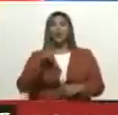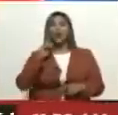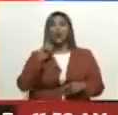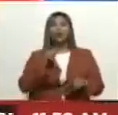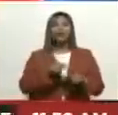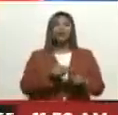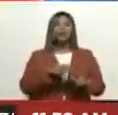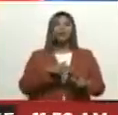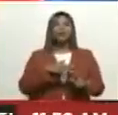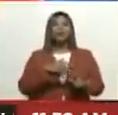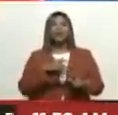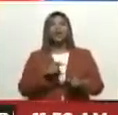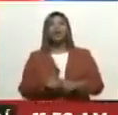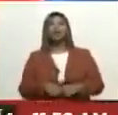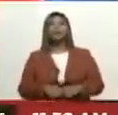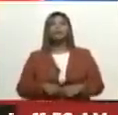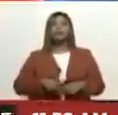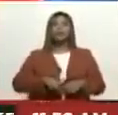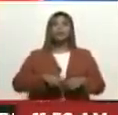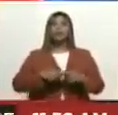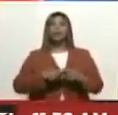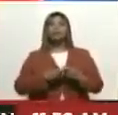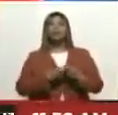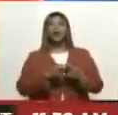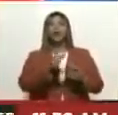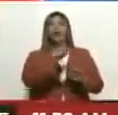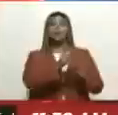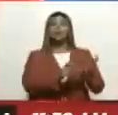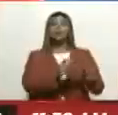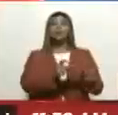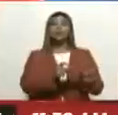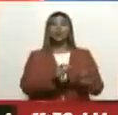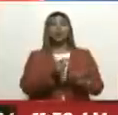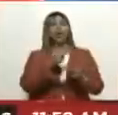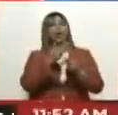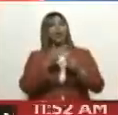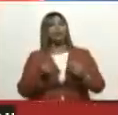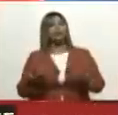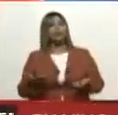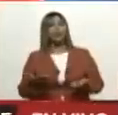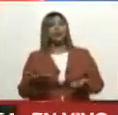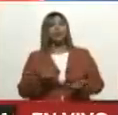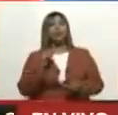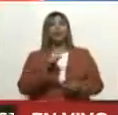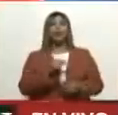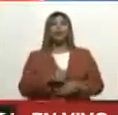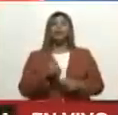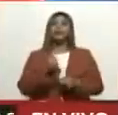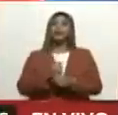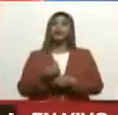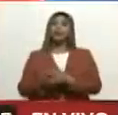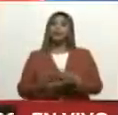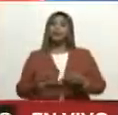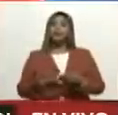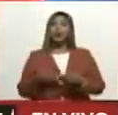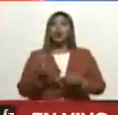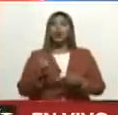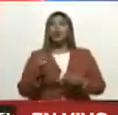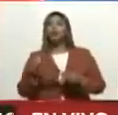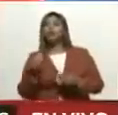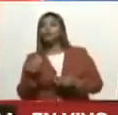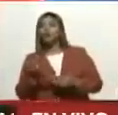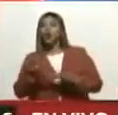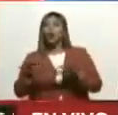atentar contra la vida de personas inocentes que se encuentran en ese momento, en ese establecimiento,